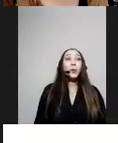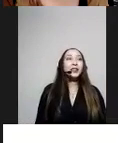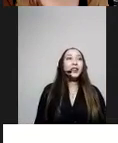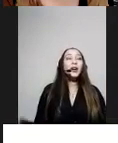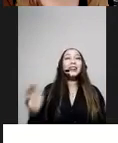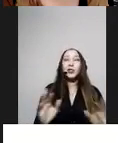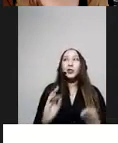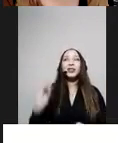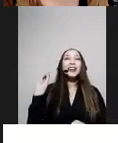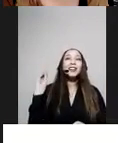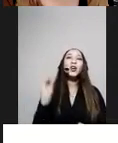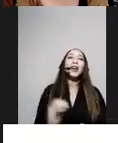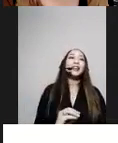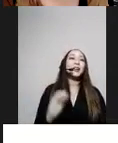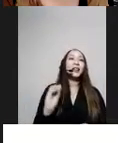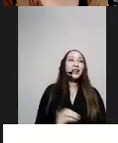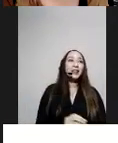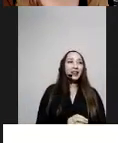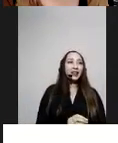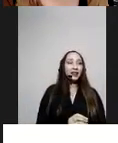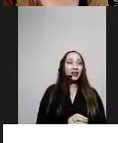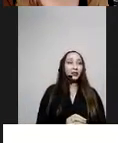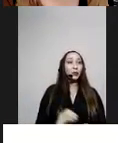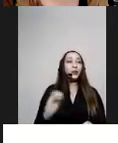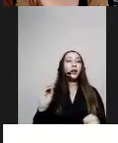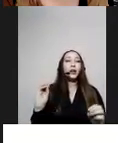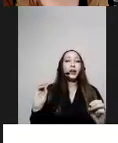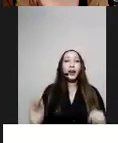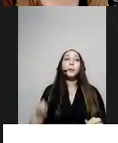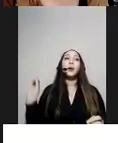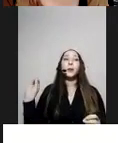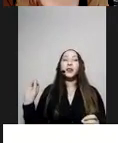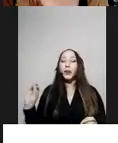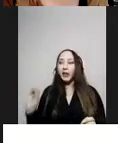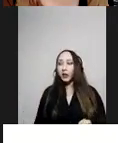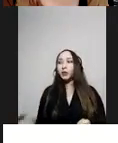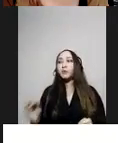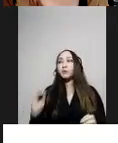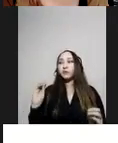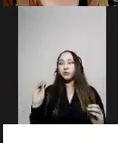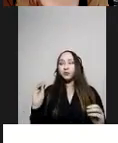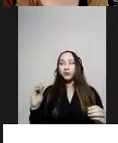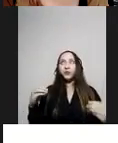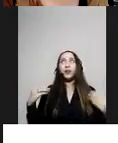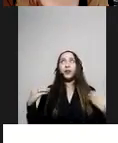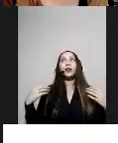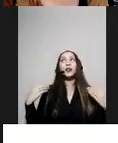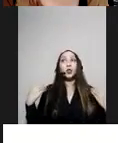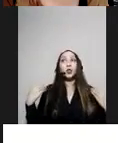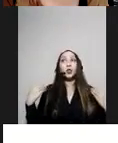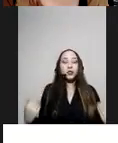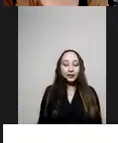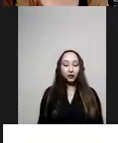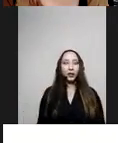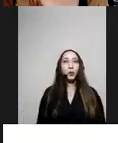lo practico? Estando consciente en todas las actividades diarias que realizo. Ejemplo, me despierto. Estoy